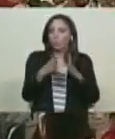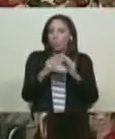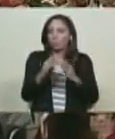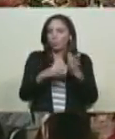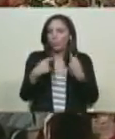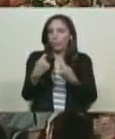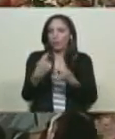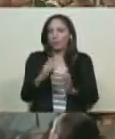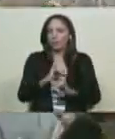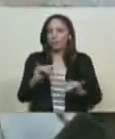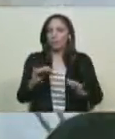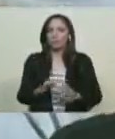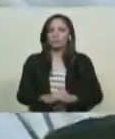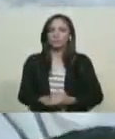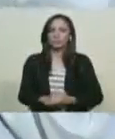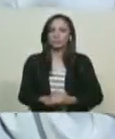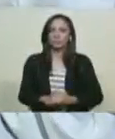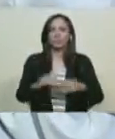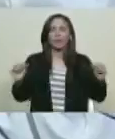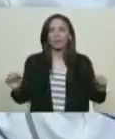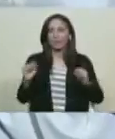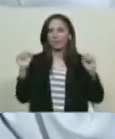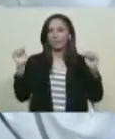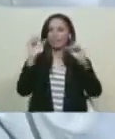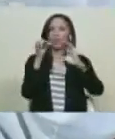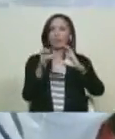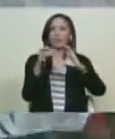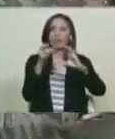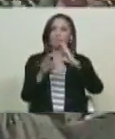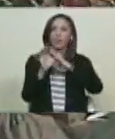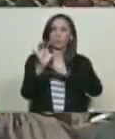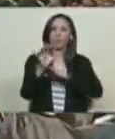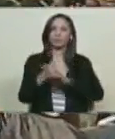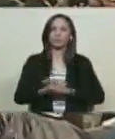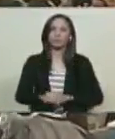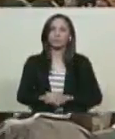necesita. ¡Que viva el carné de la patria!